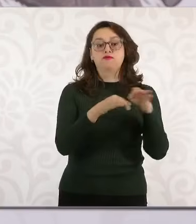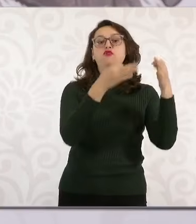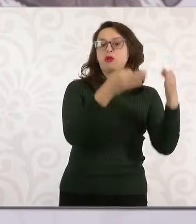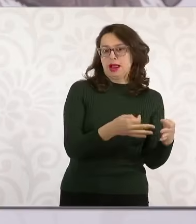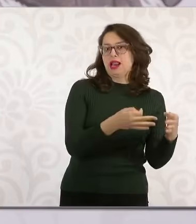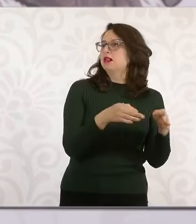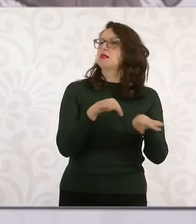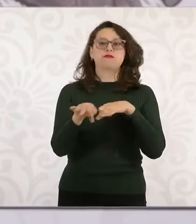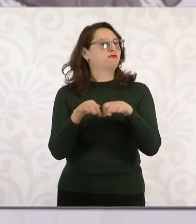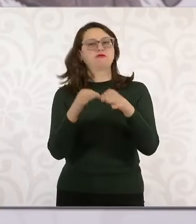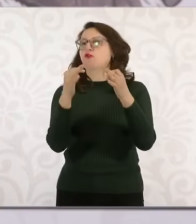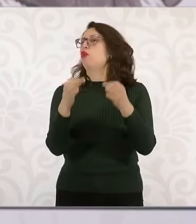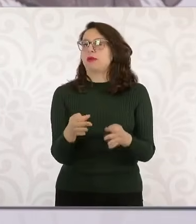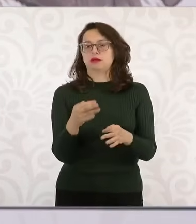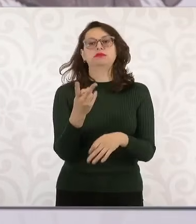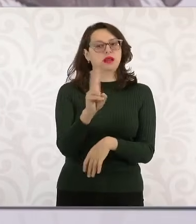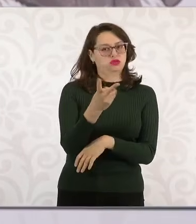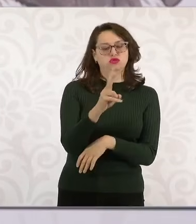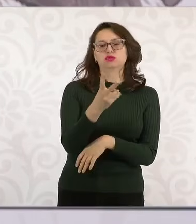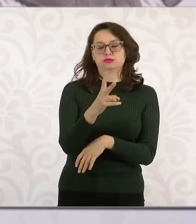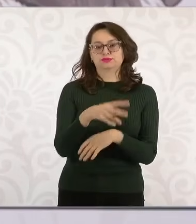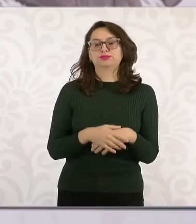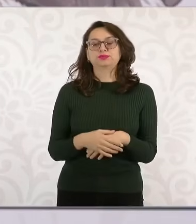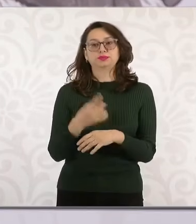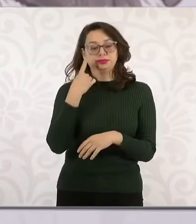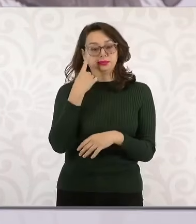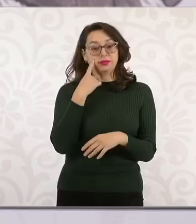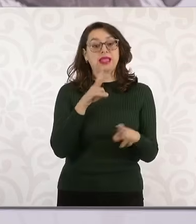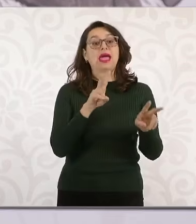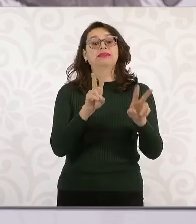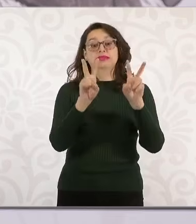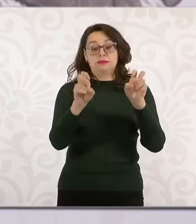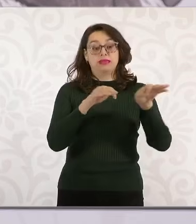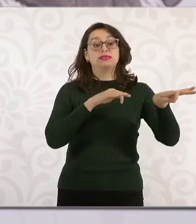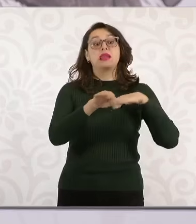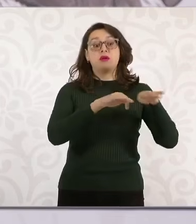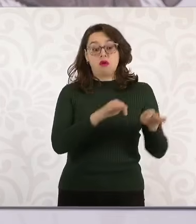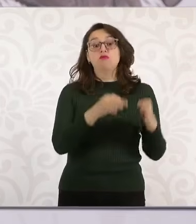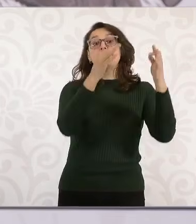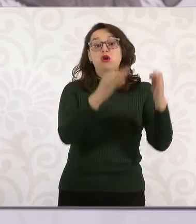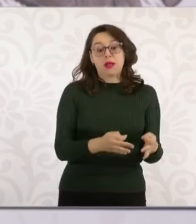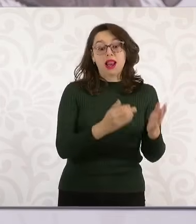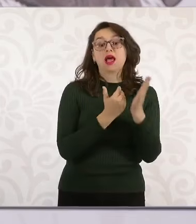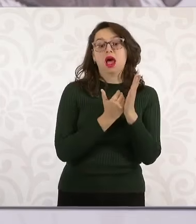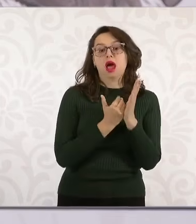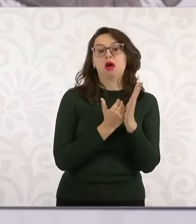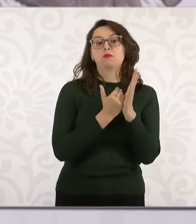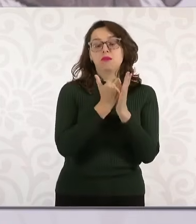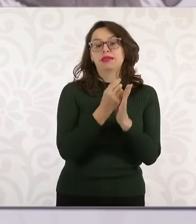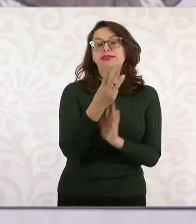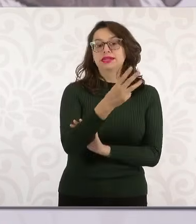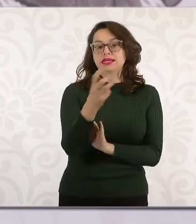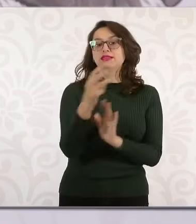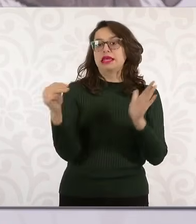formal. En el caso del empleo formal hubo un incremento de alrededor de casi